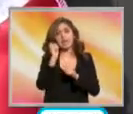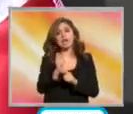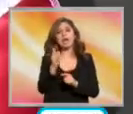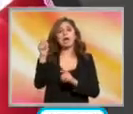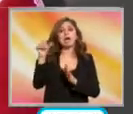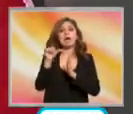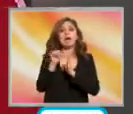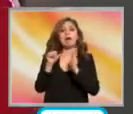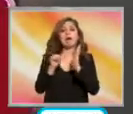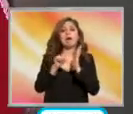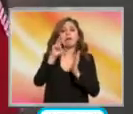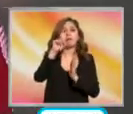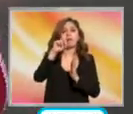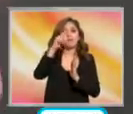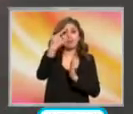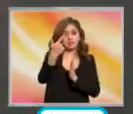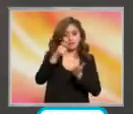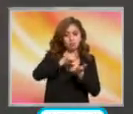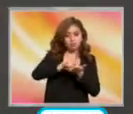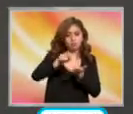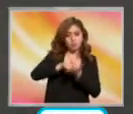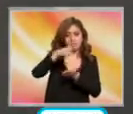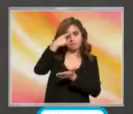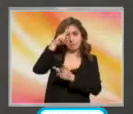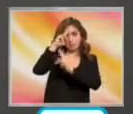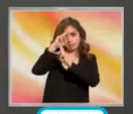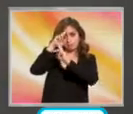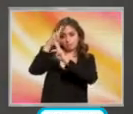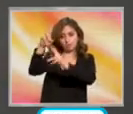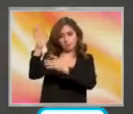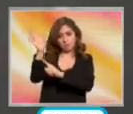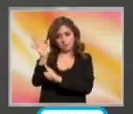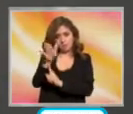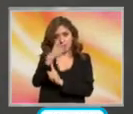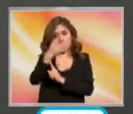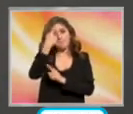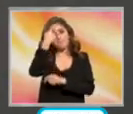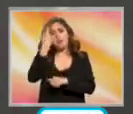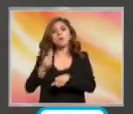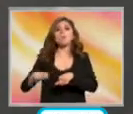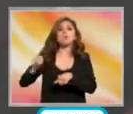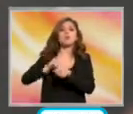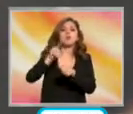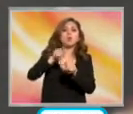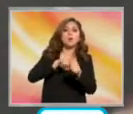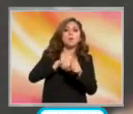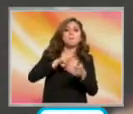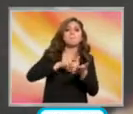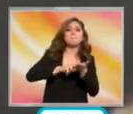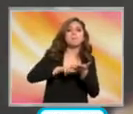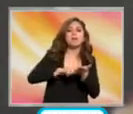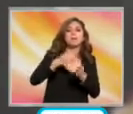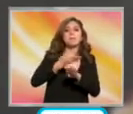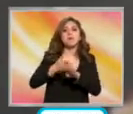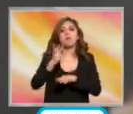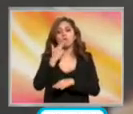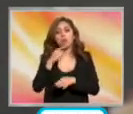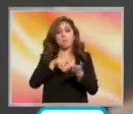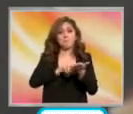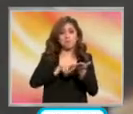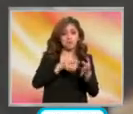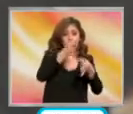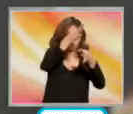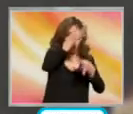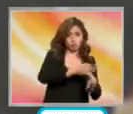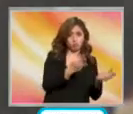37 artículos para rendirle honores a la bandera, para que la bandera tenga los colores verde, blanco y rojo, el verde siempre junto al asta, para que el